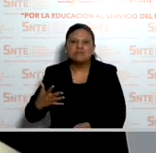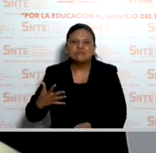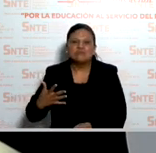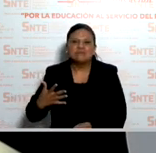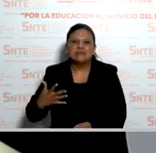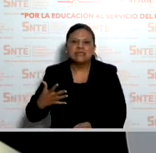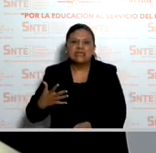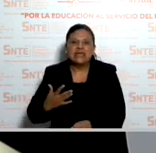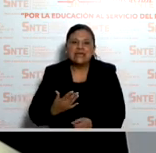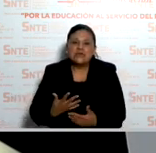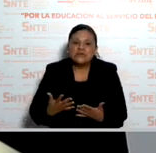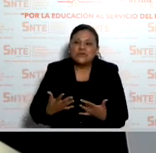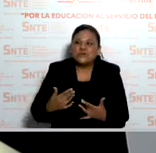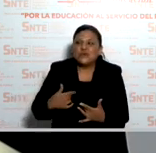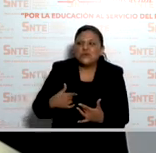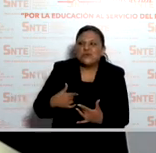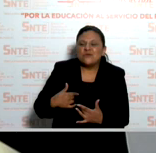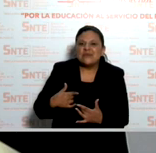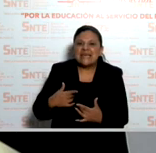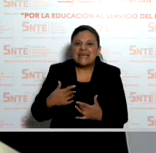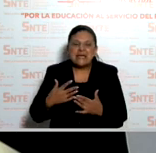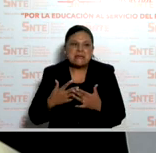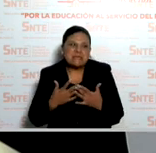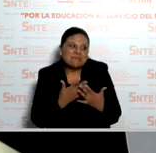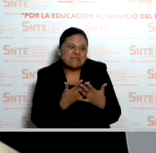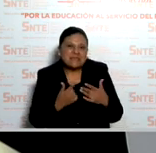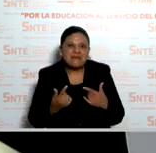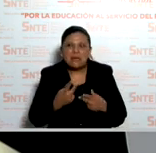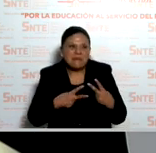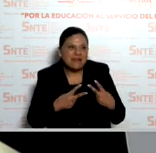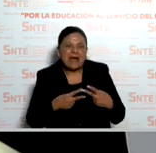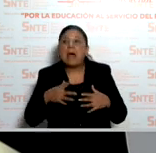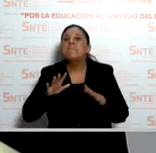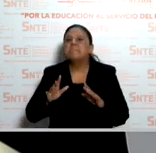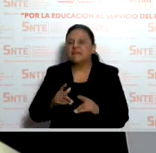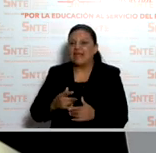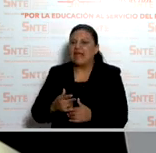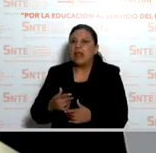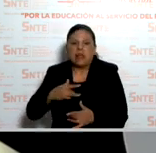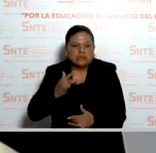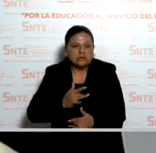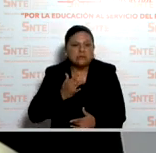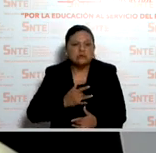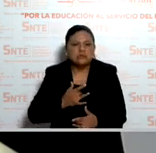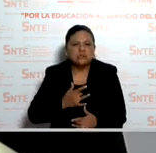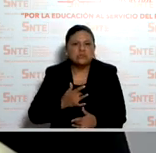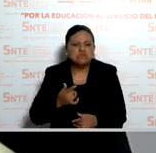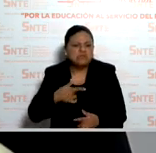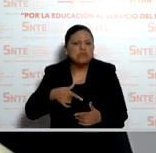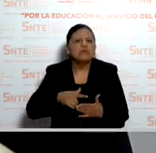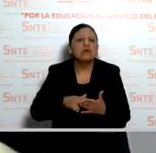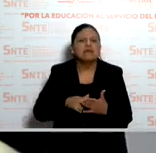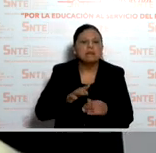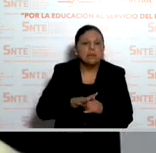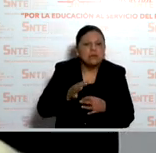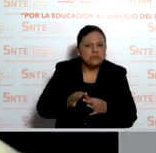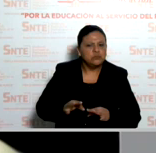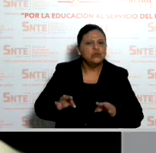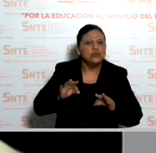yo esperaba que apareciera por aquí, pero parece que no aparece. ¿Qué lugar ocupan las emociones en la educación?